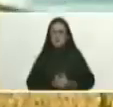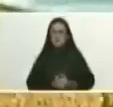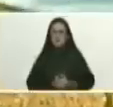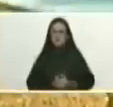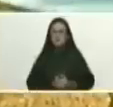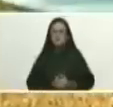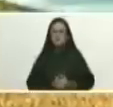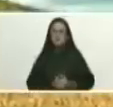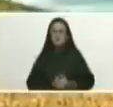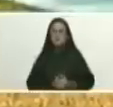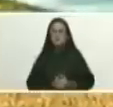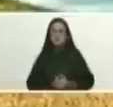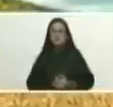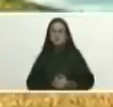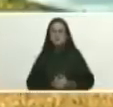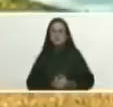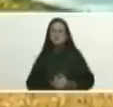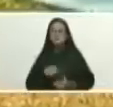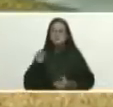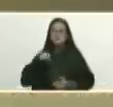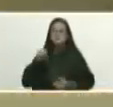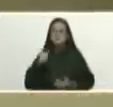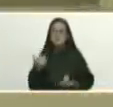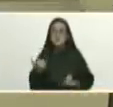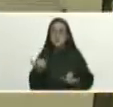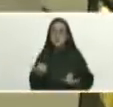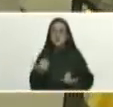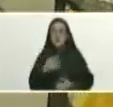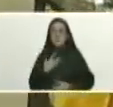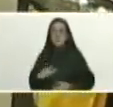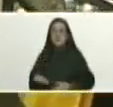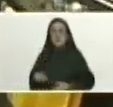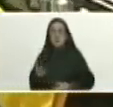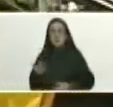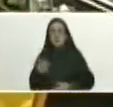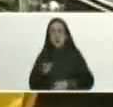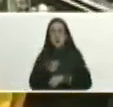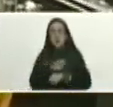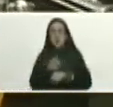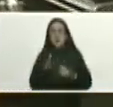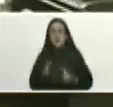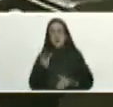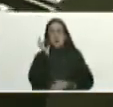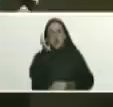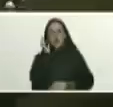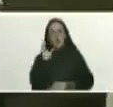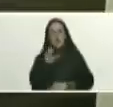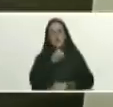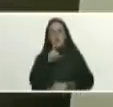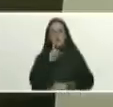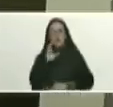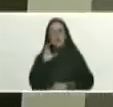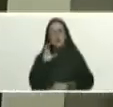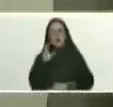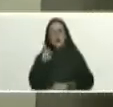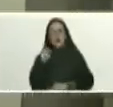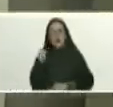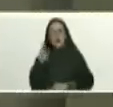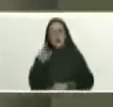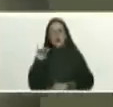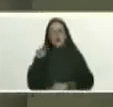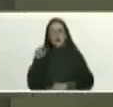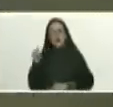Es. Aquí también está con nosotros, presidente, nuestra gobernadora, Karina Carpio, quien quiero que nos dé su mensaje. Gobernadora,